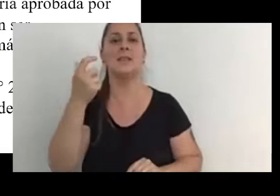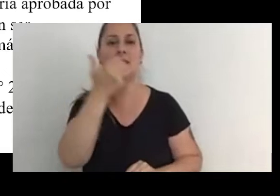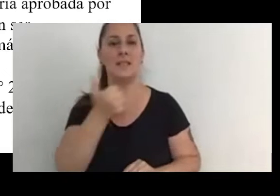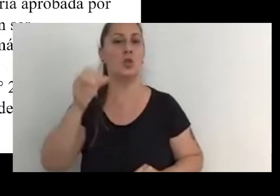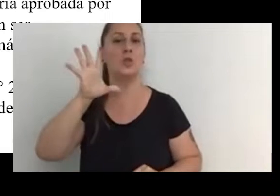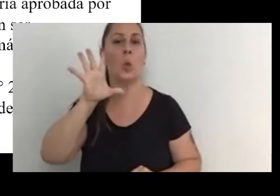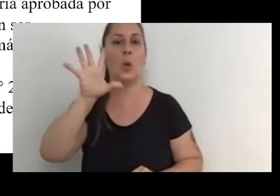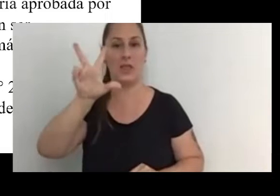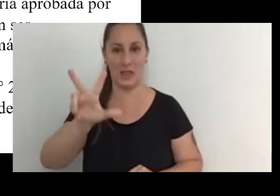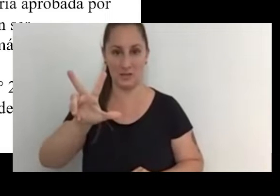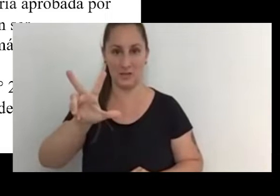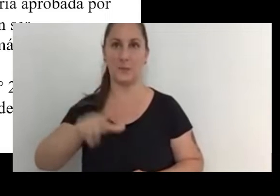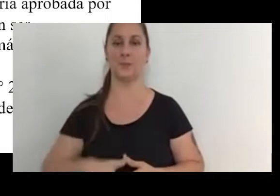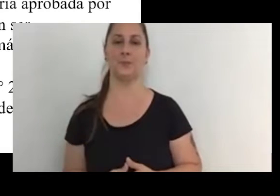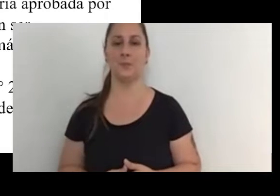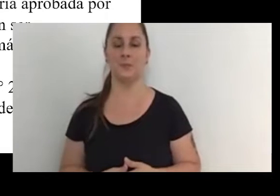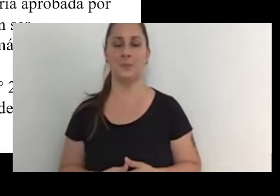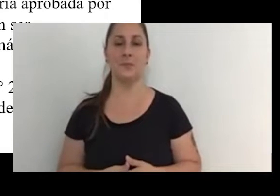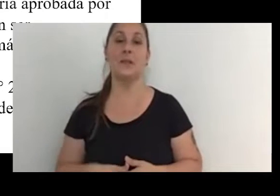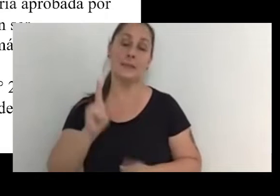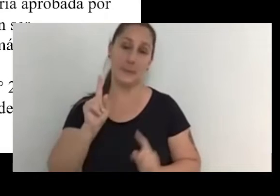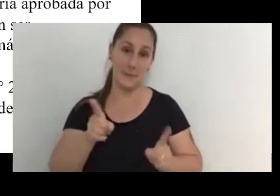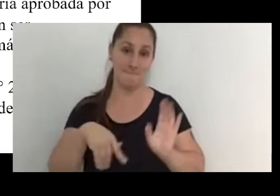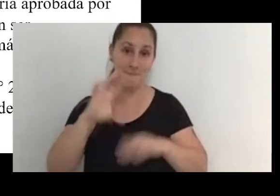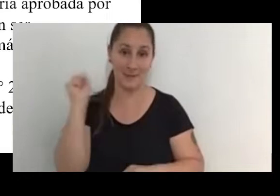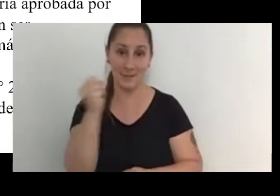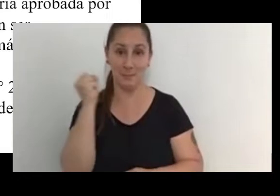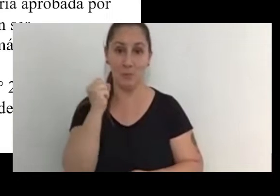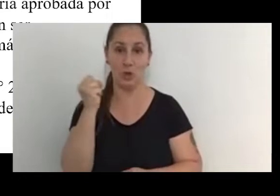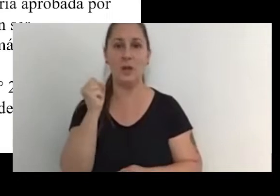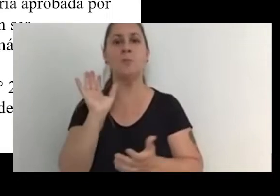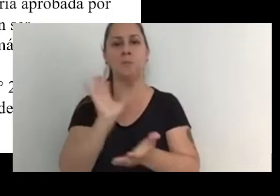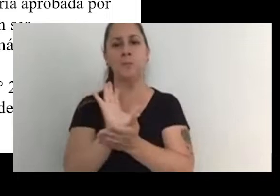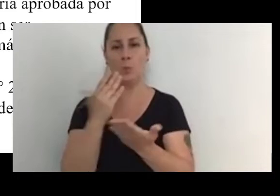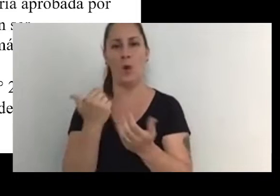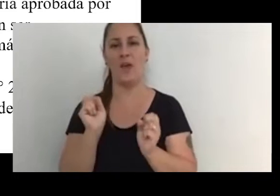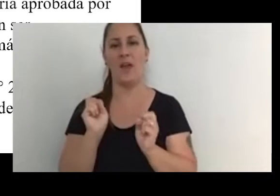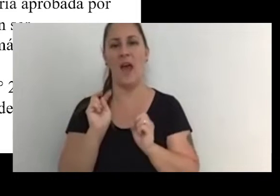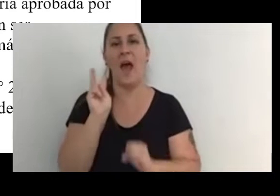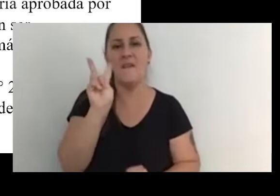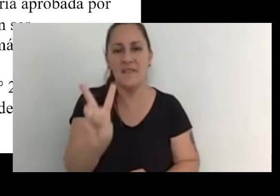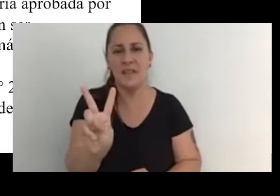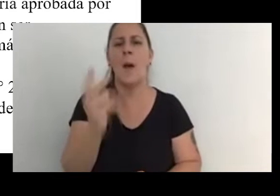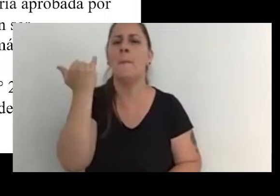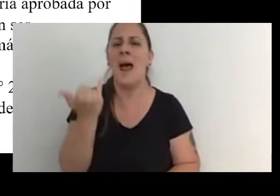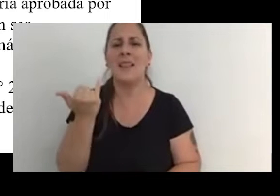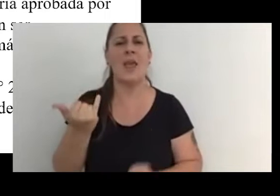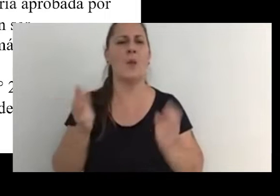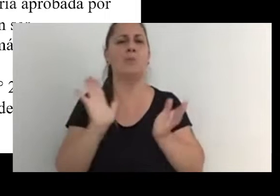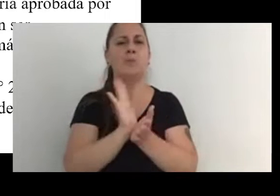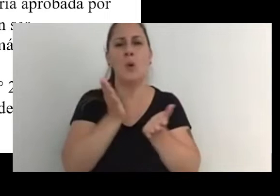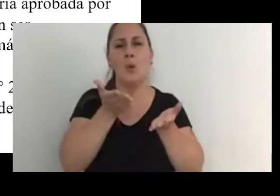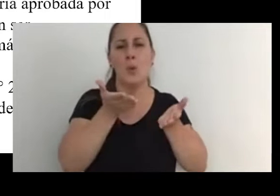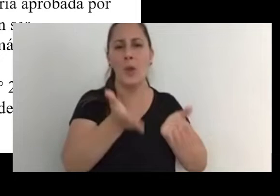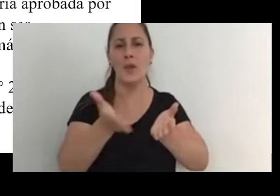27.653 y, lo más importante, habilita conservar el beneficio de